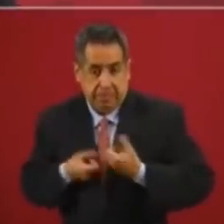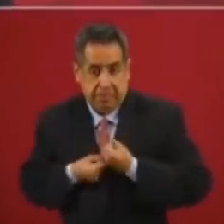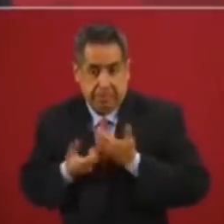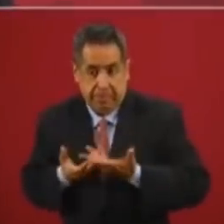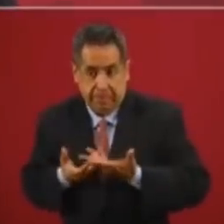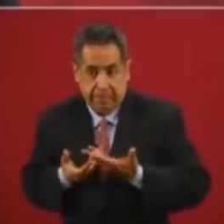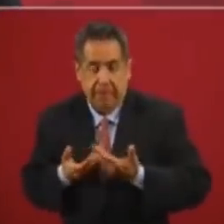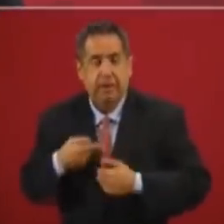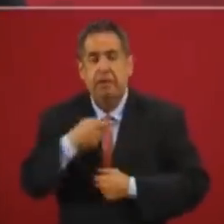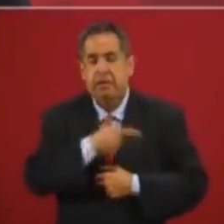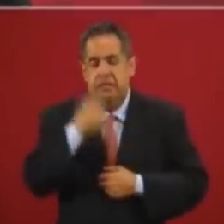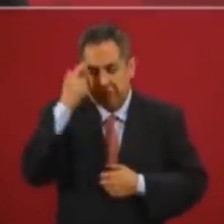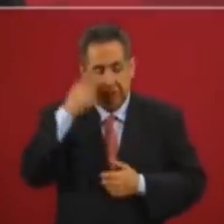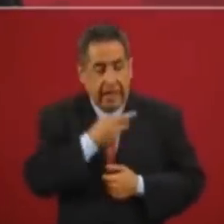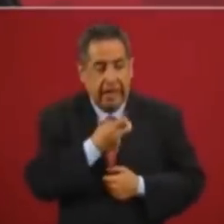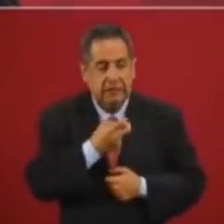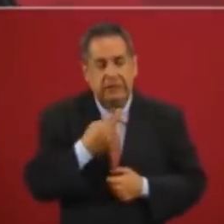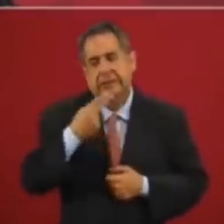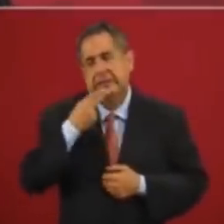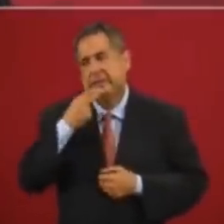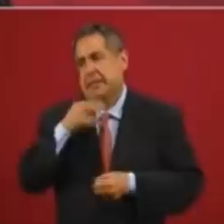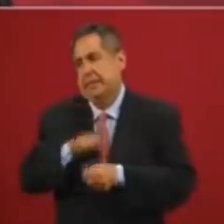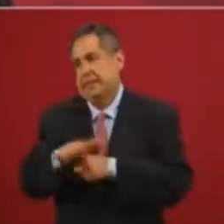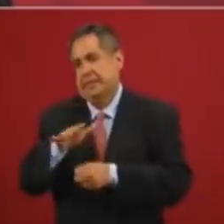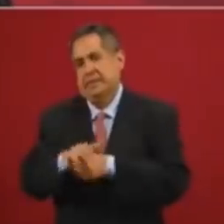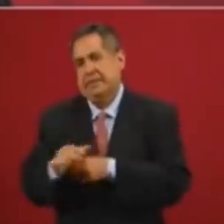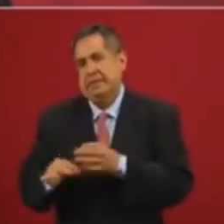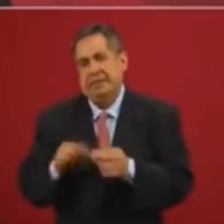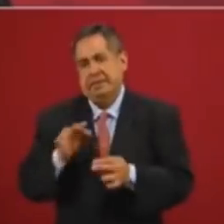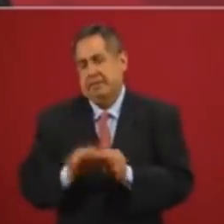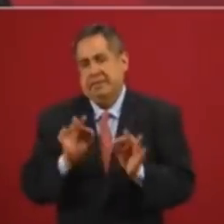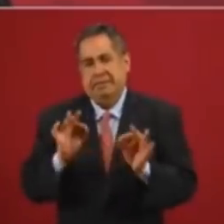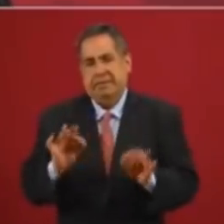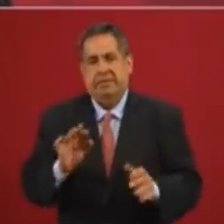conocer, pues es más que suficiente.